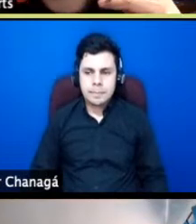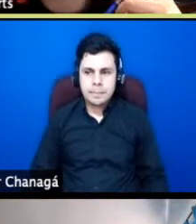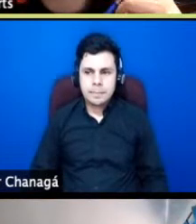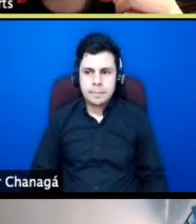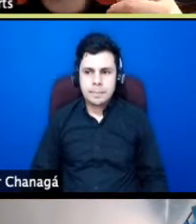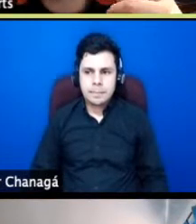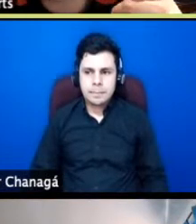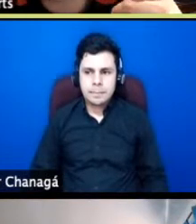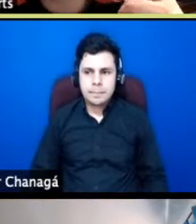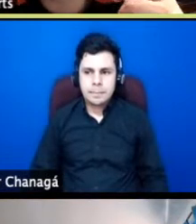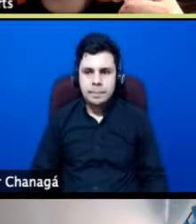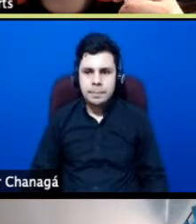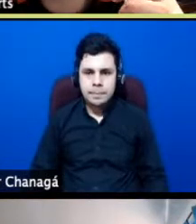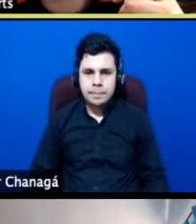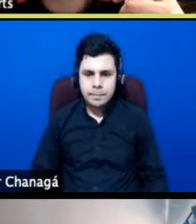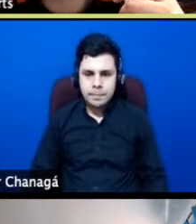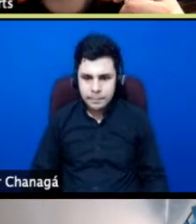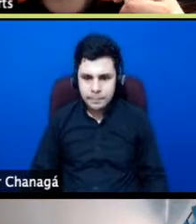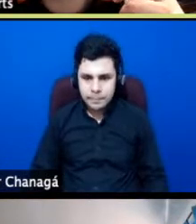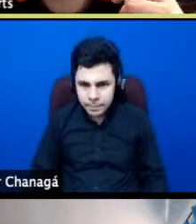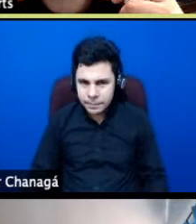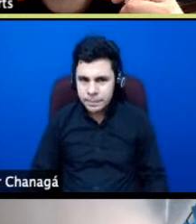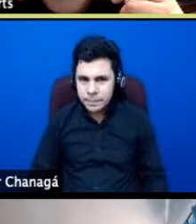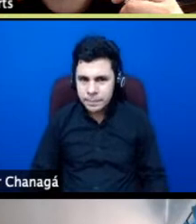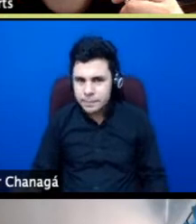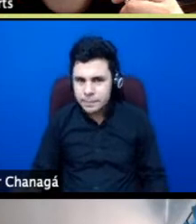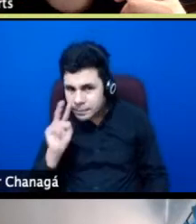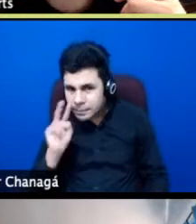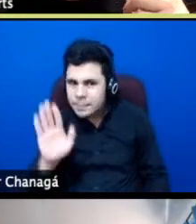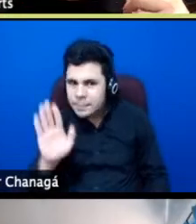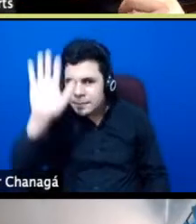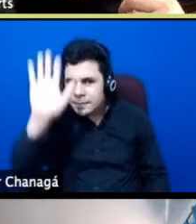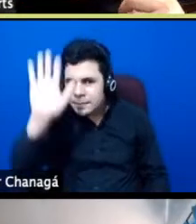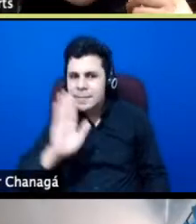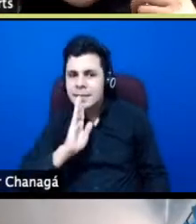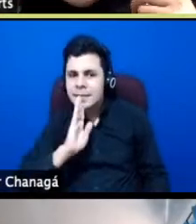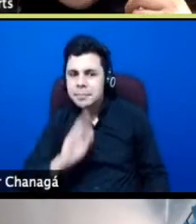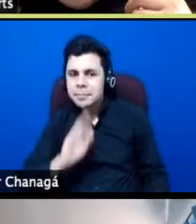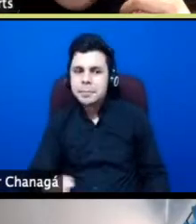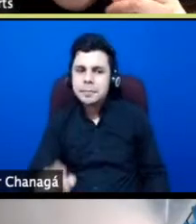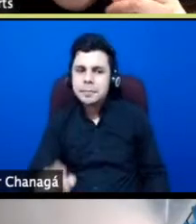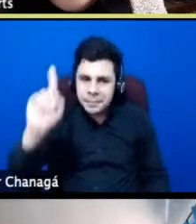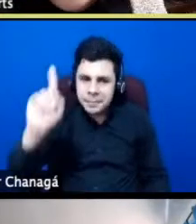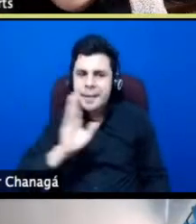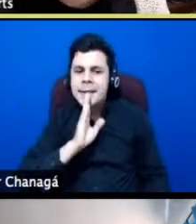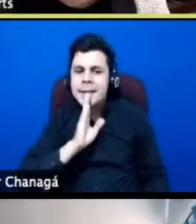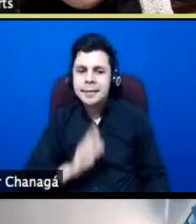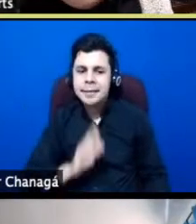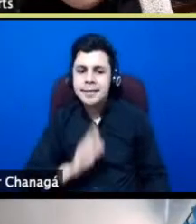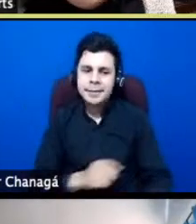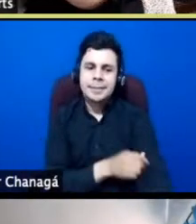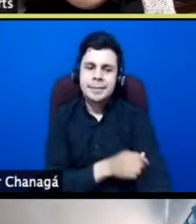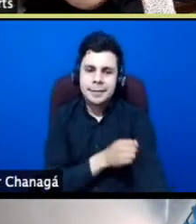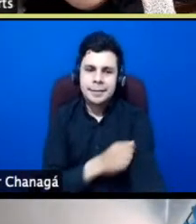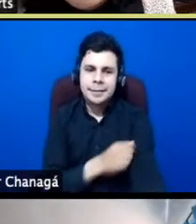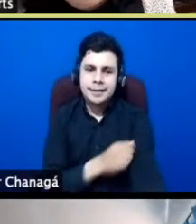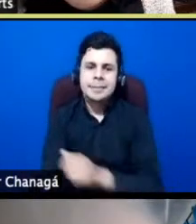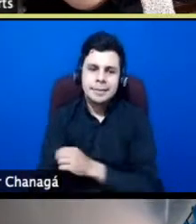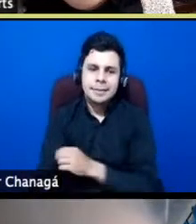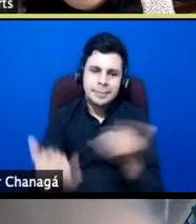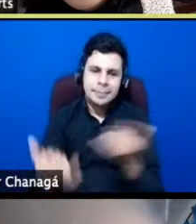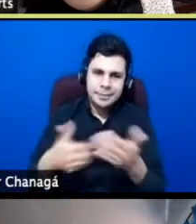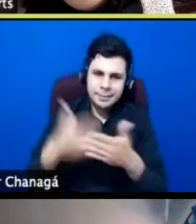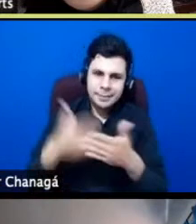tu mano? Ay, yo vi que hizo así. Oh, okay. So we're going to start with, we